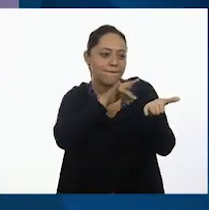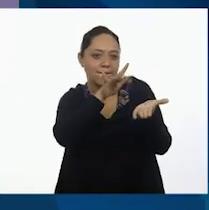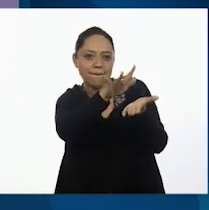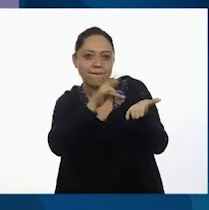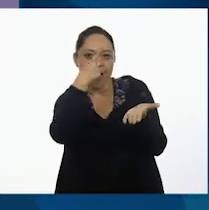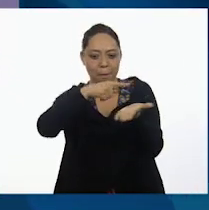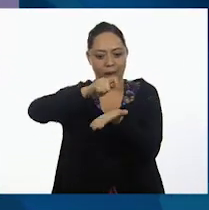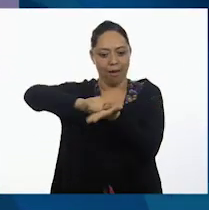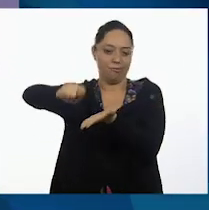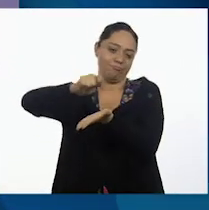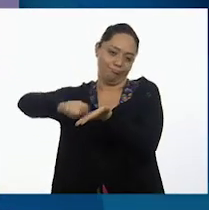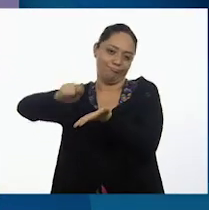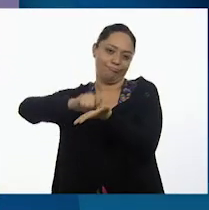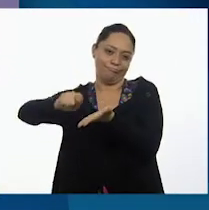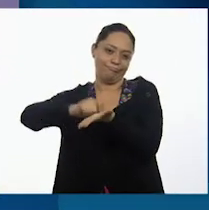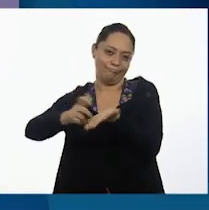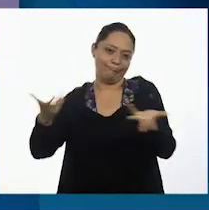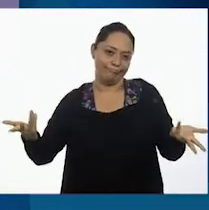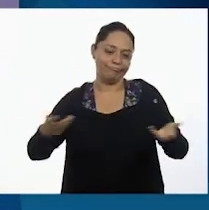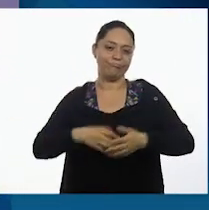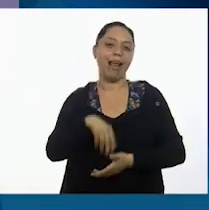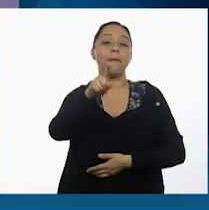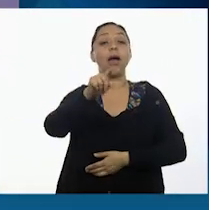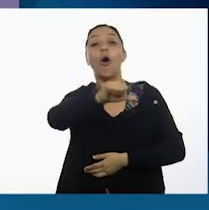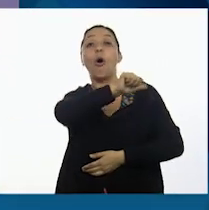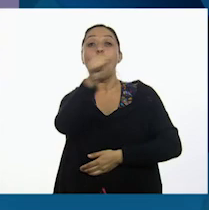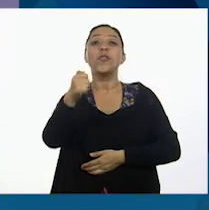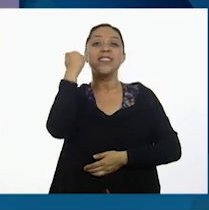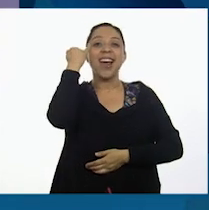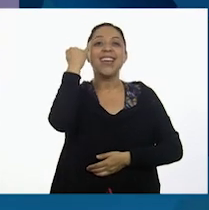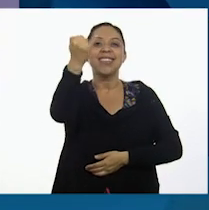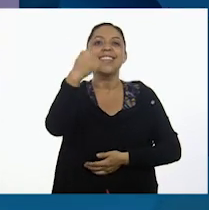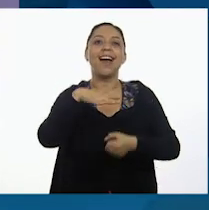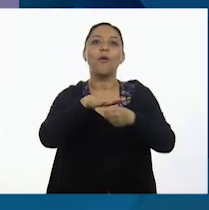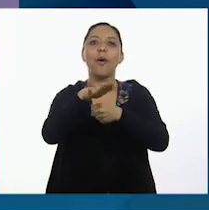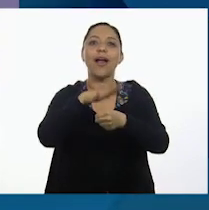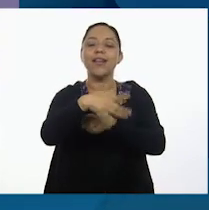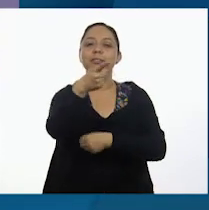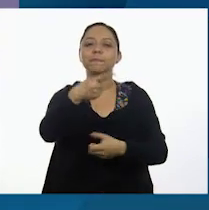escritura. Pues, ¿qué más se les ocurre? A ver, Ton, ¿qué le agregarías?